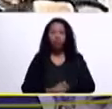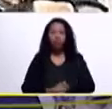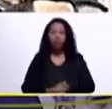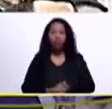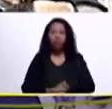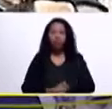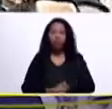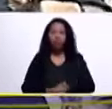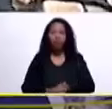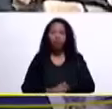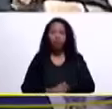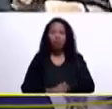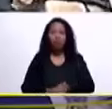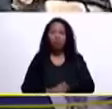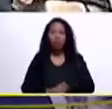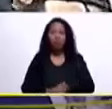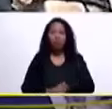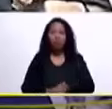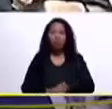Le quería,